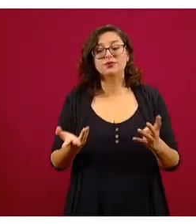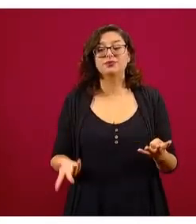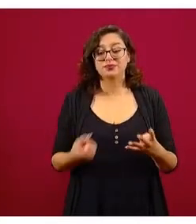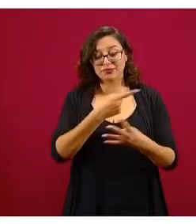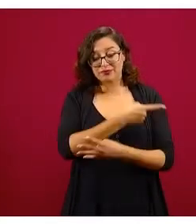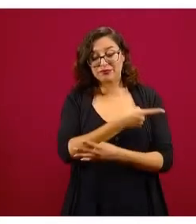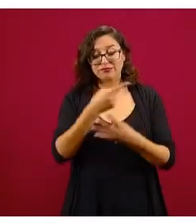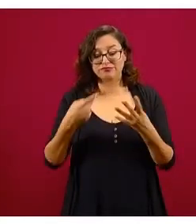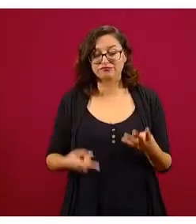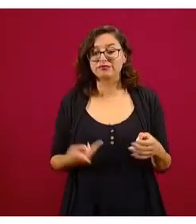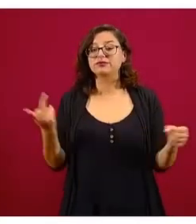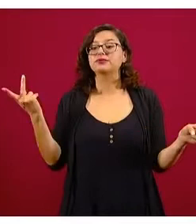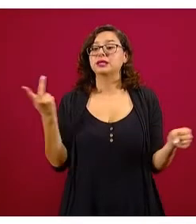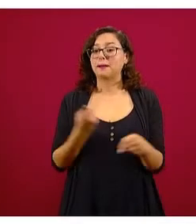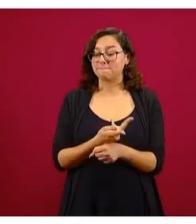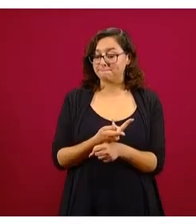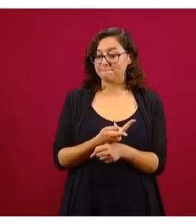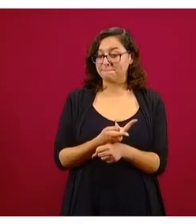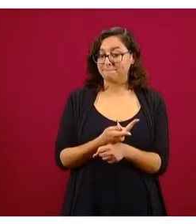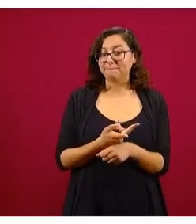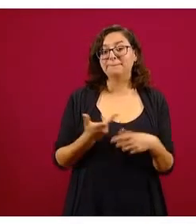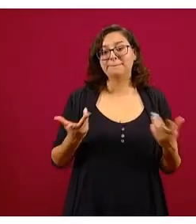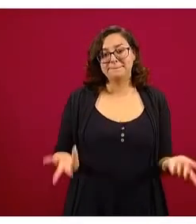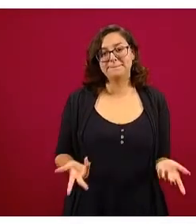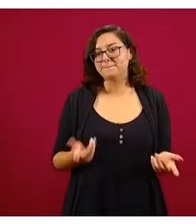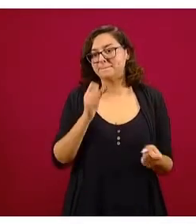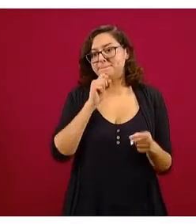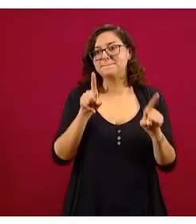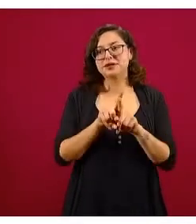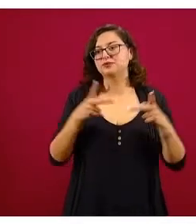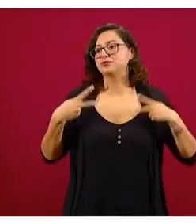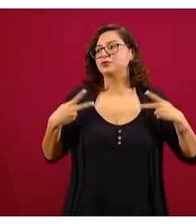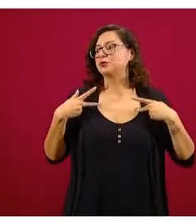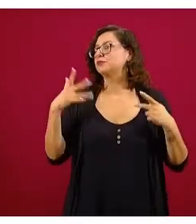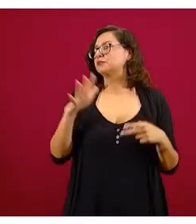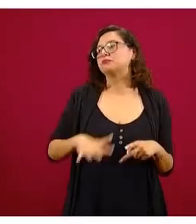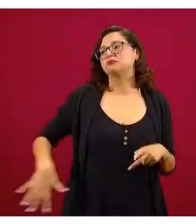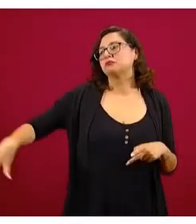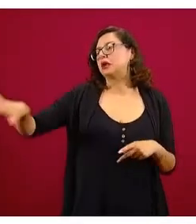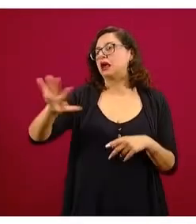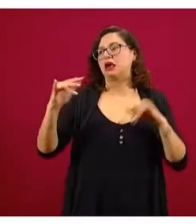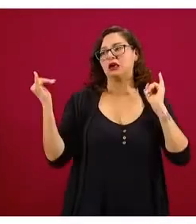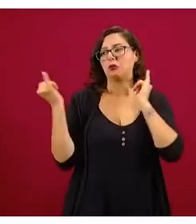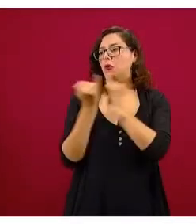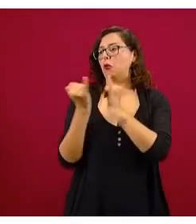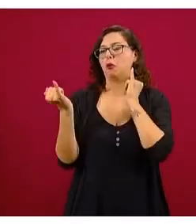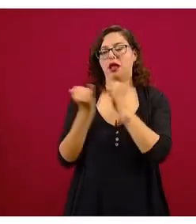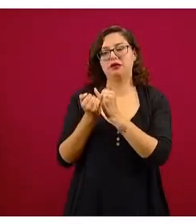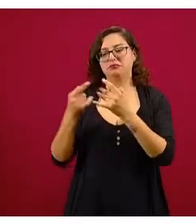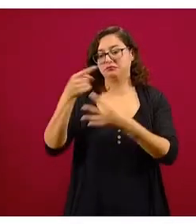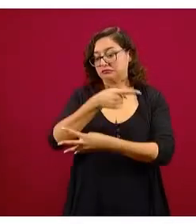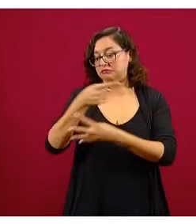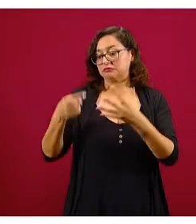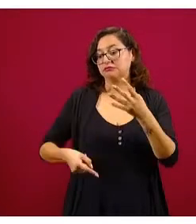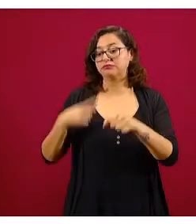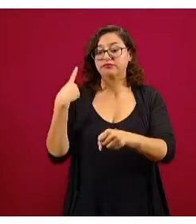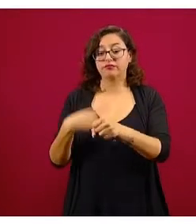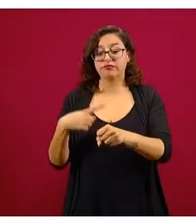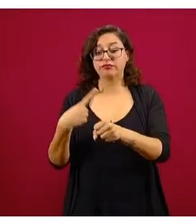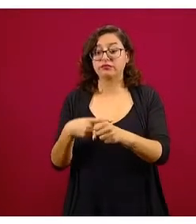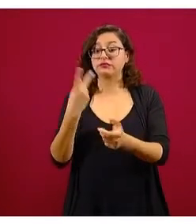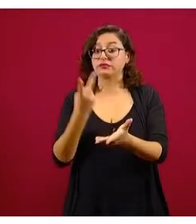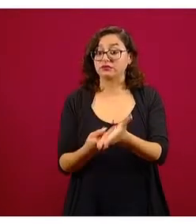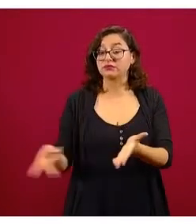prácticamente se compara con lo que hemos observado a nivel nacional. Estas cuatro comorbilidades